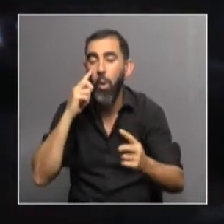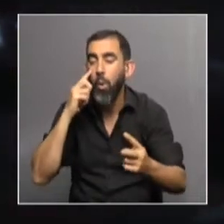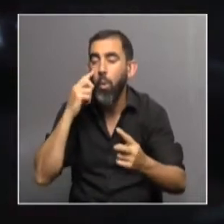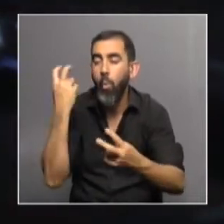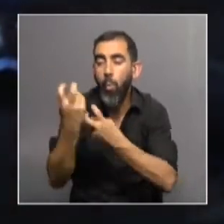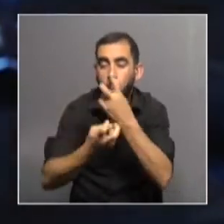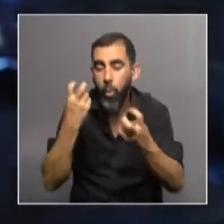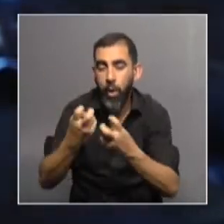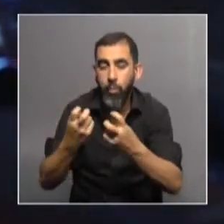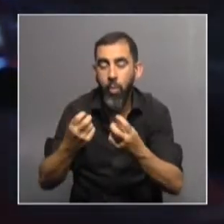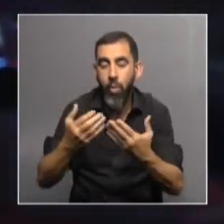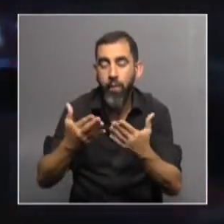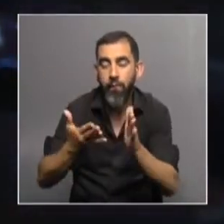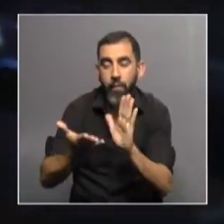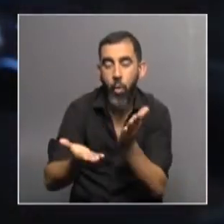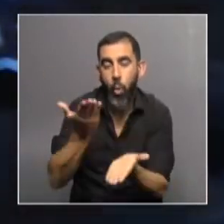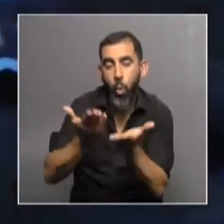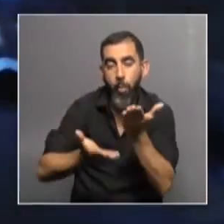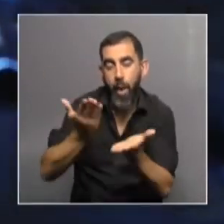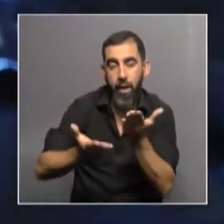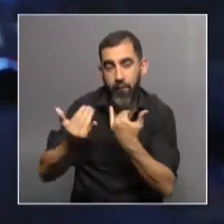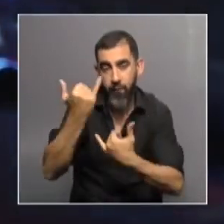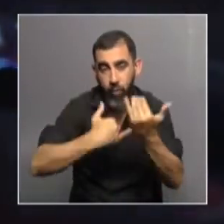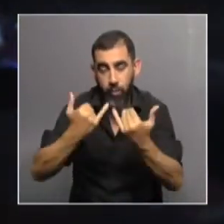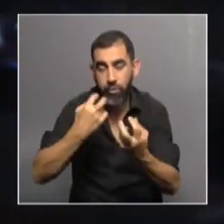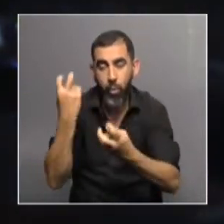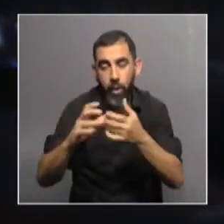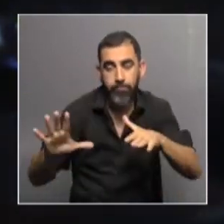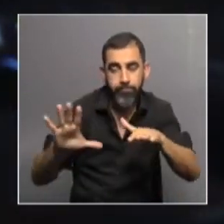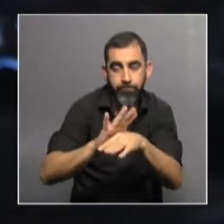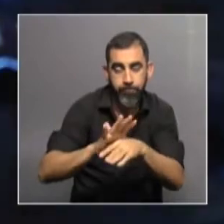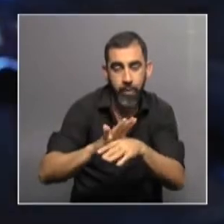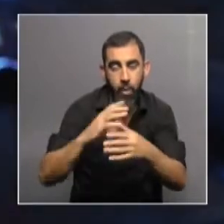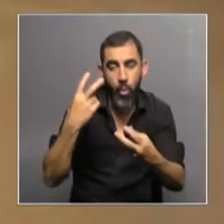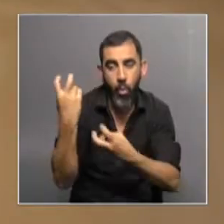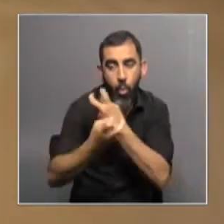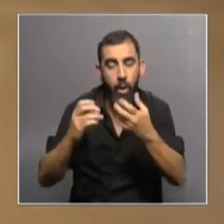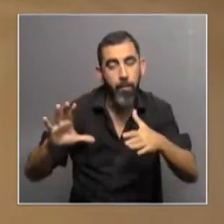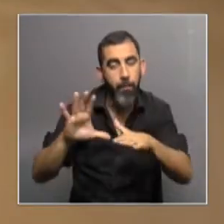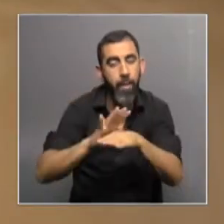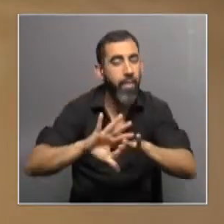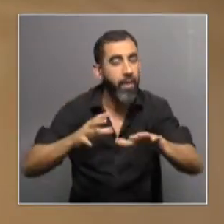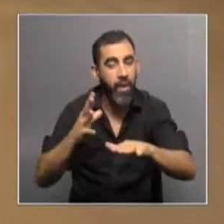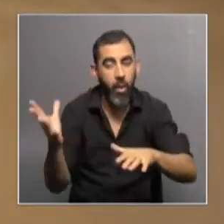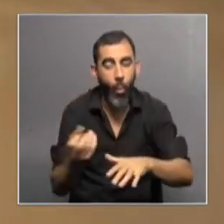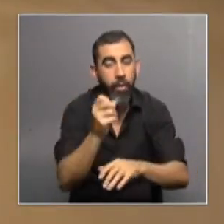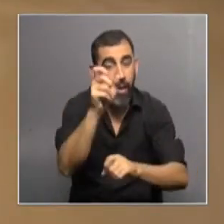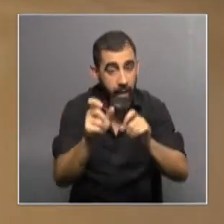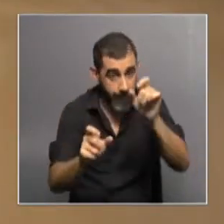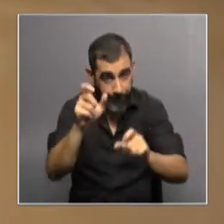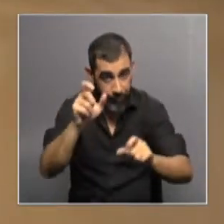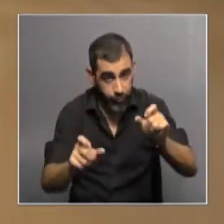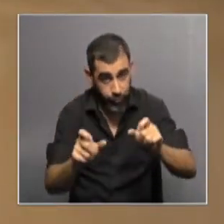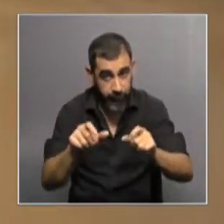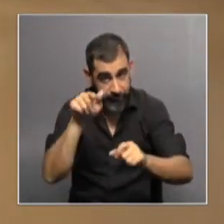confrontación con la base de datos criminal y la búsqueda de macheo ¿qué quiere decir búsqueda de macheo? de encontrar a la persona que